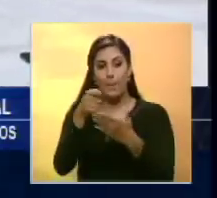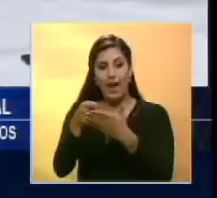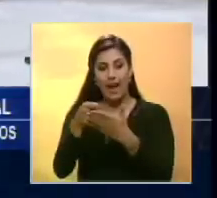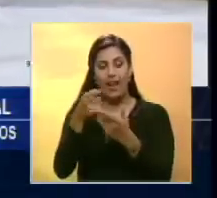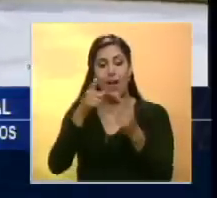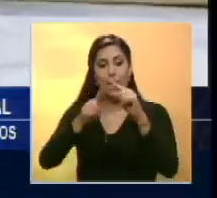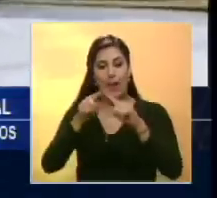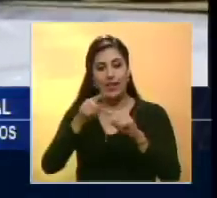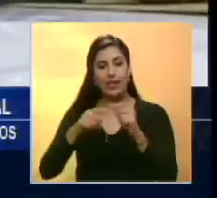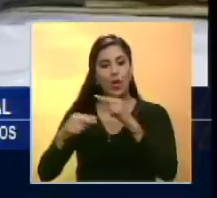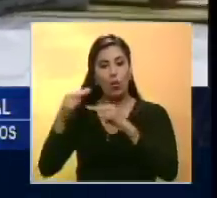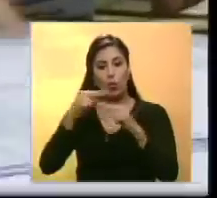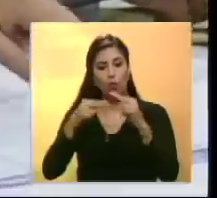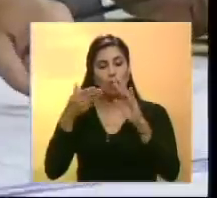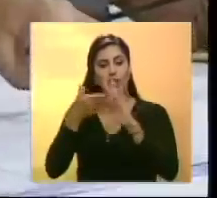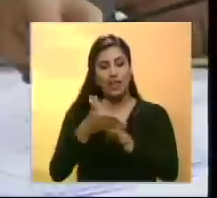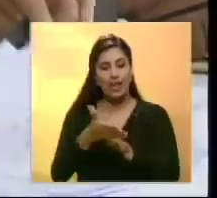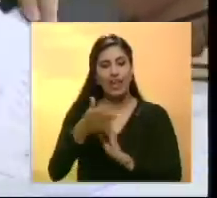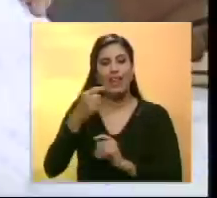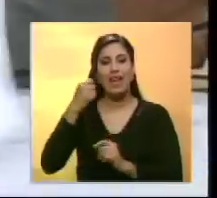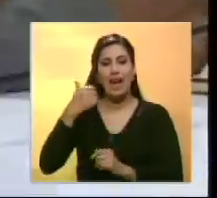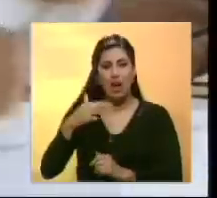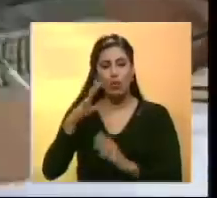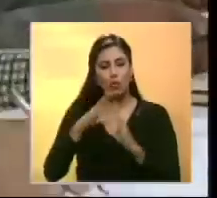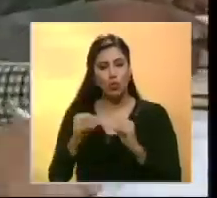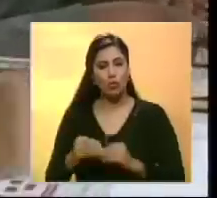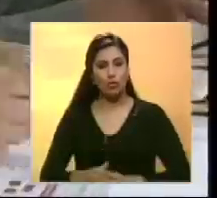del país, producto de los excedentes tributarios.